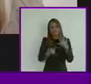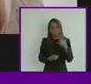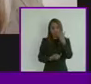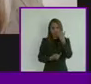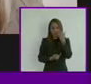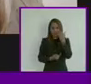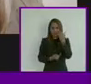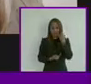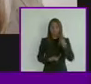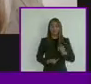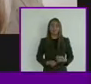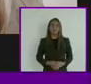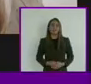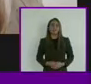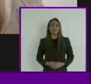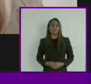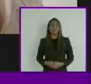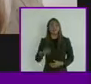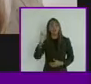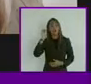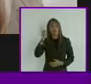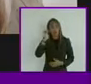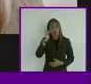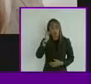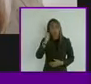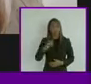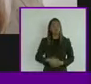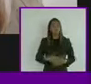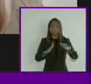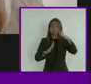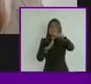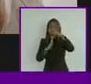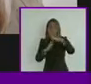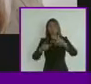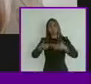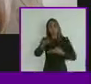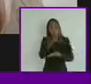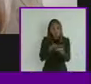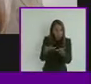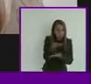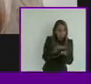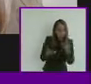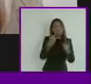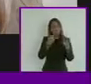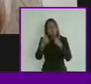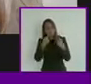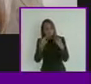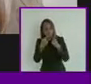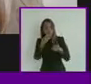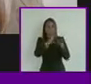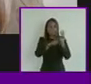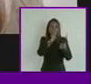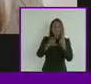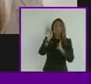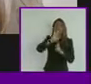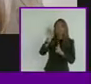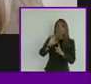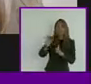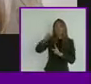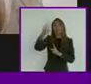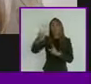que pueda llegar, pero bueno, esperamos que sea una mesa interesante, ¿no? Con independencia de otras autoridades que puedan sumarse, yo